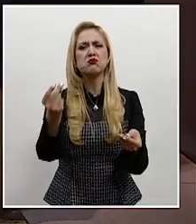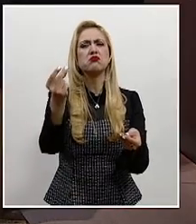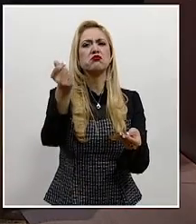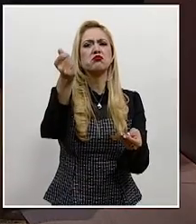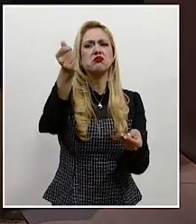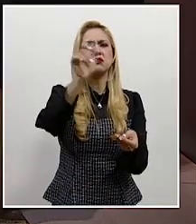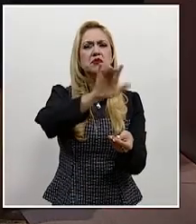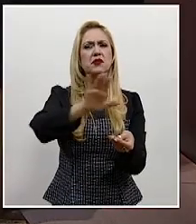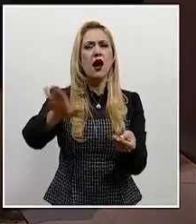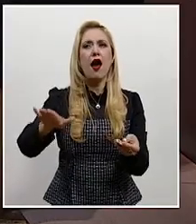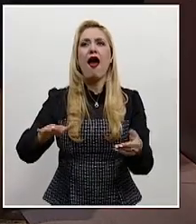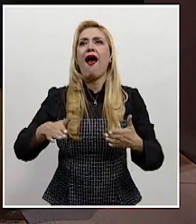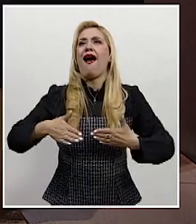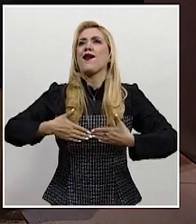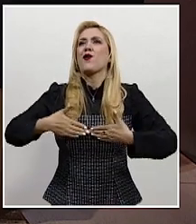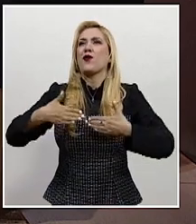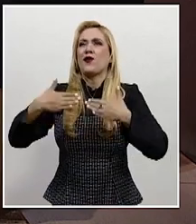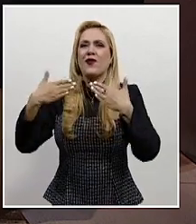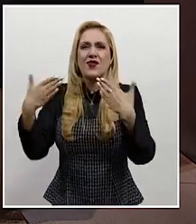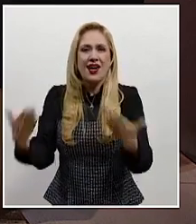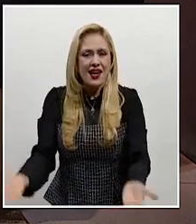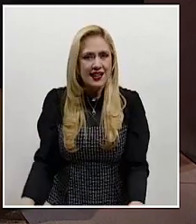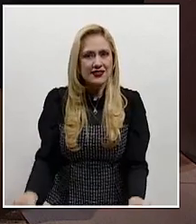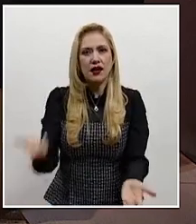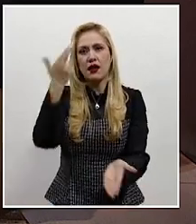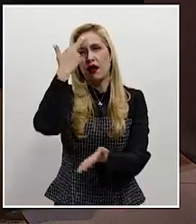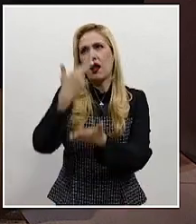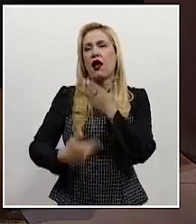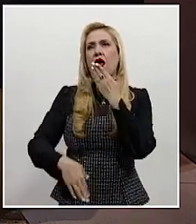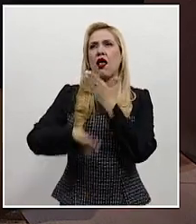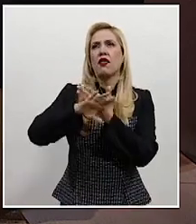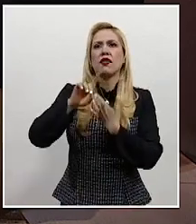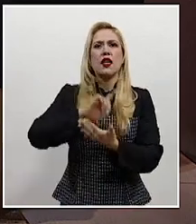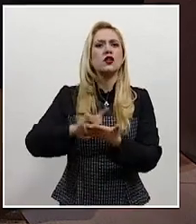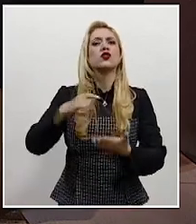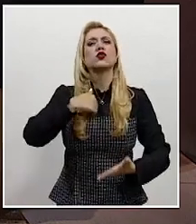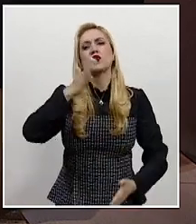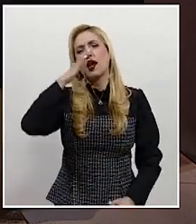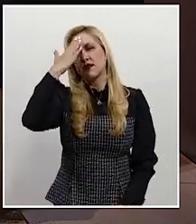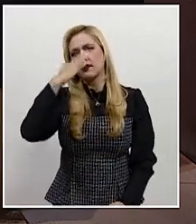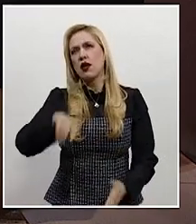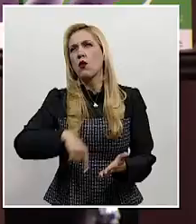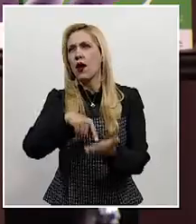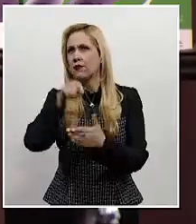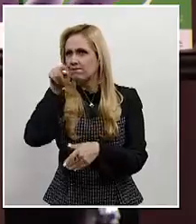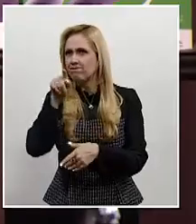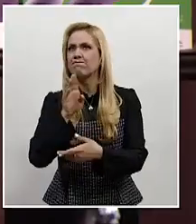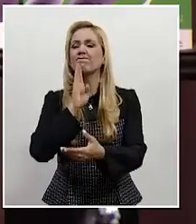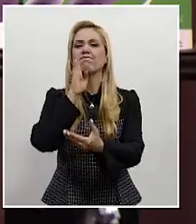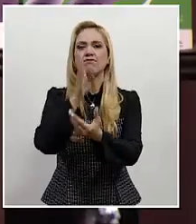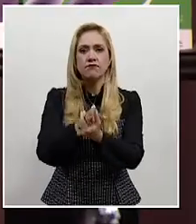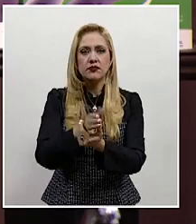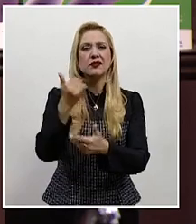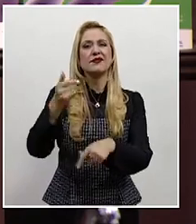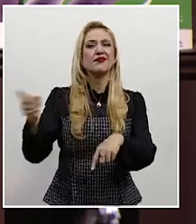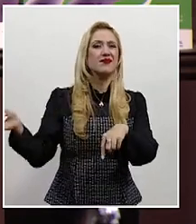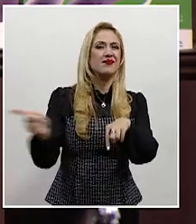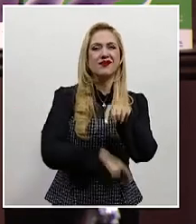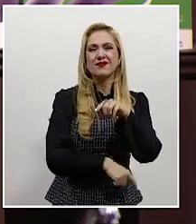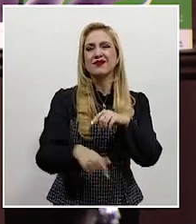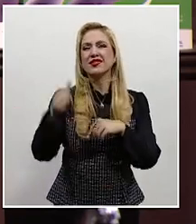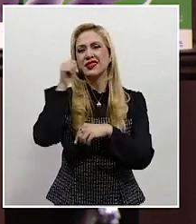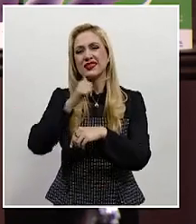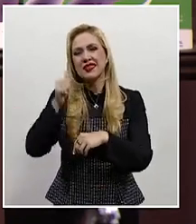que haya la confianza de que si siento vulnerados mis derechos, sea donde acudir, sino también quitar a los intermediarios,